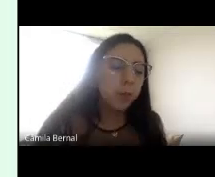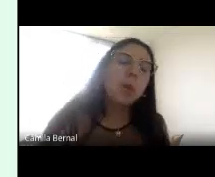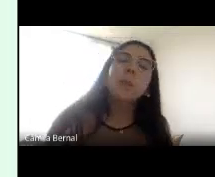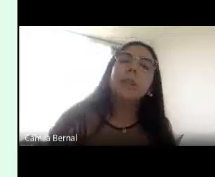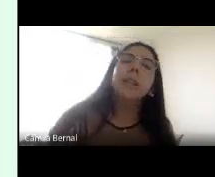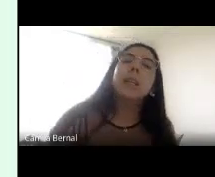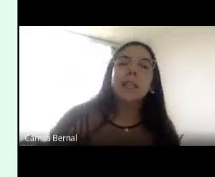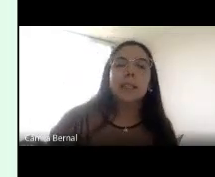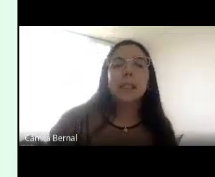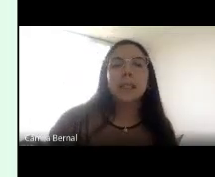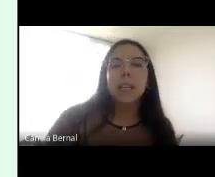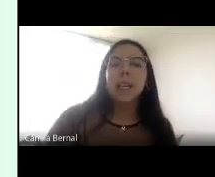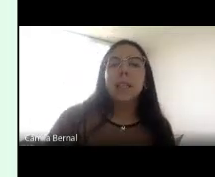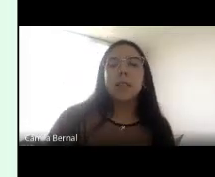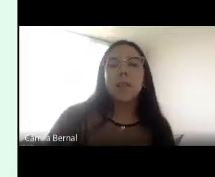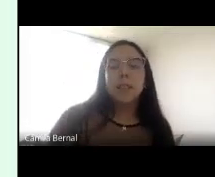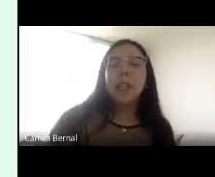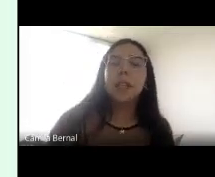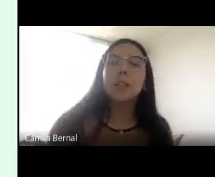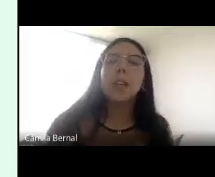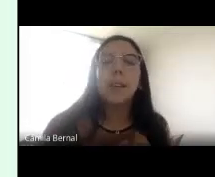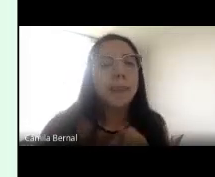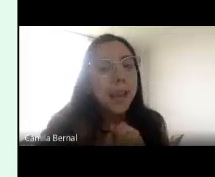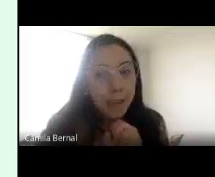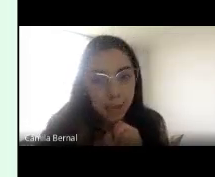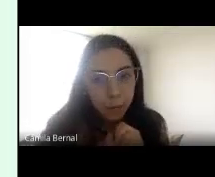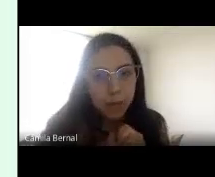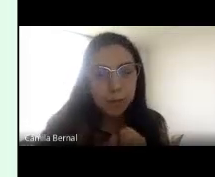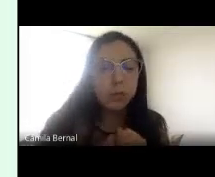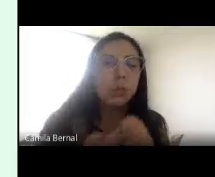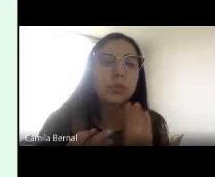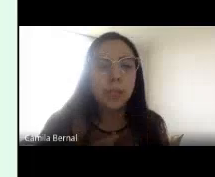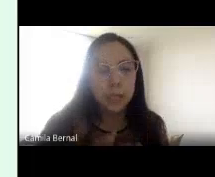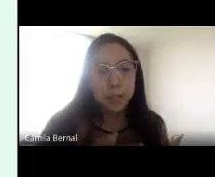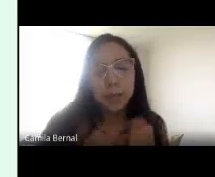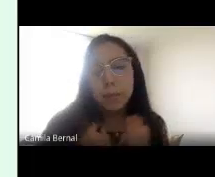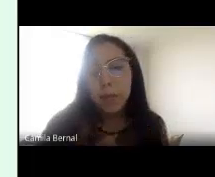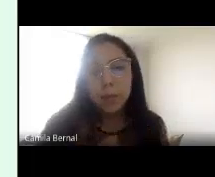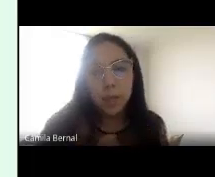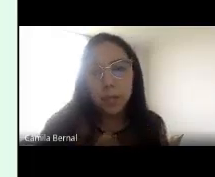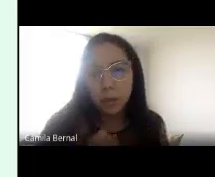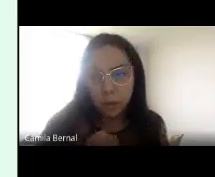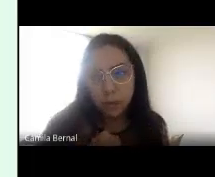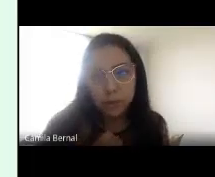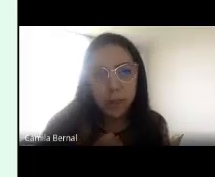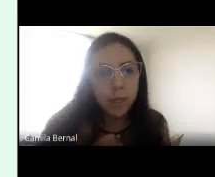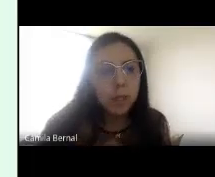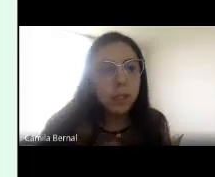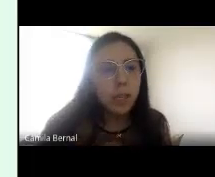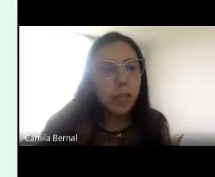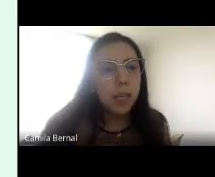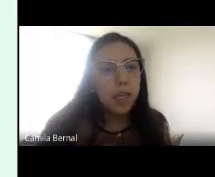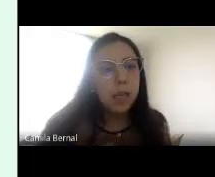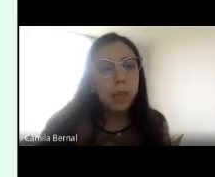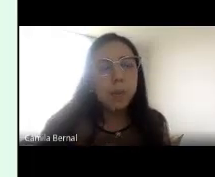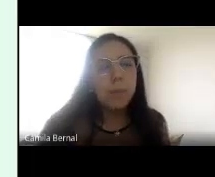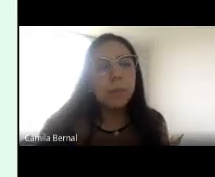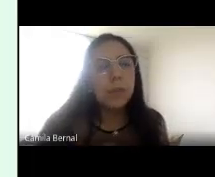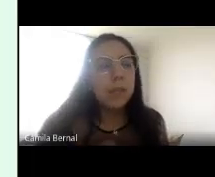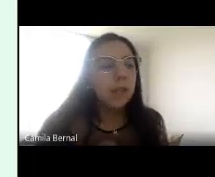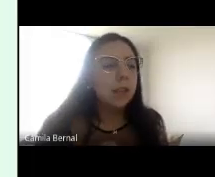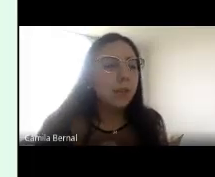Más puntualmente, las características físicas del agua son tres. Primero, el color,